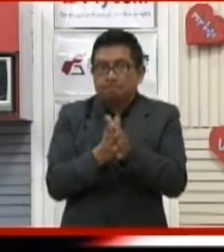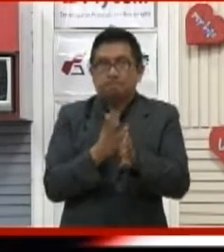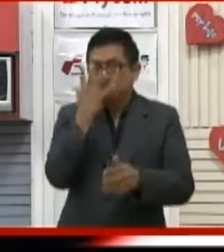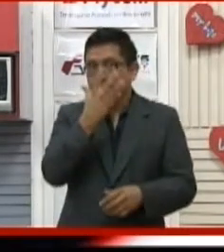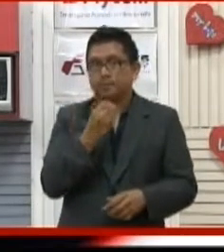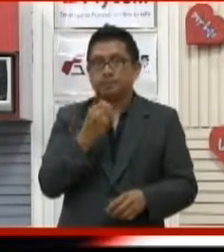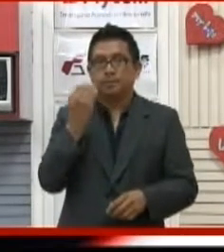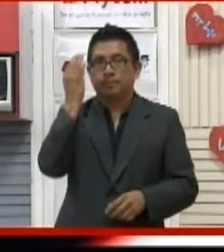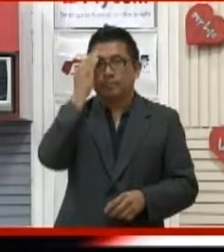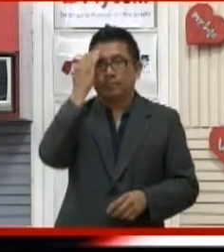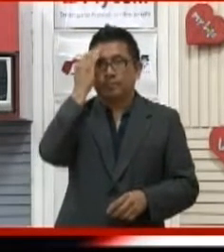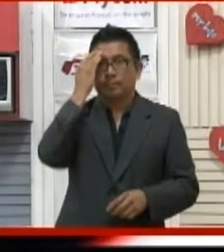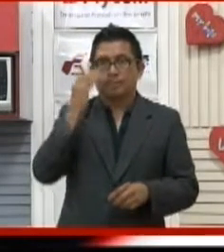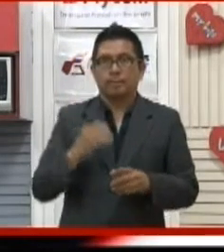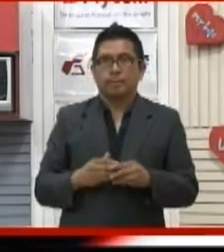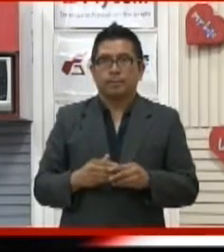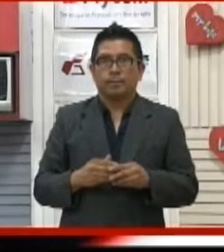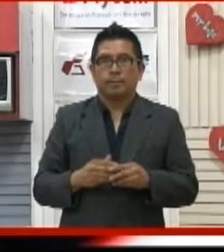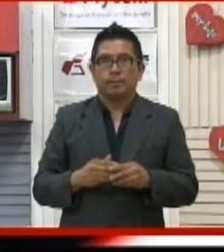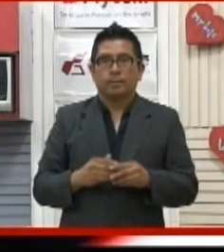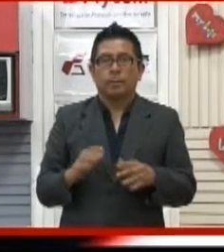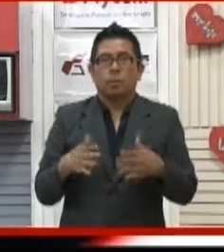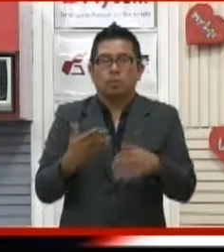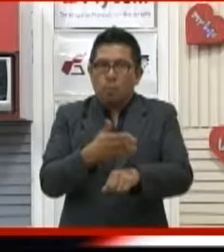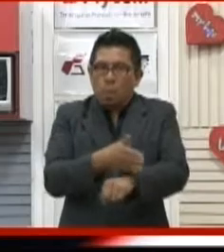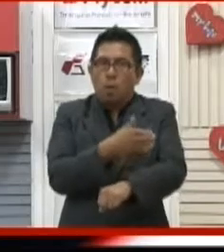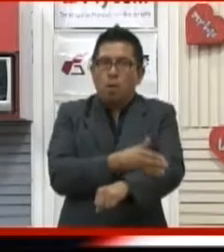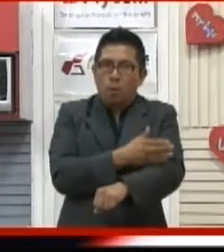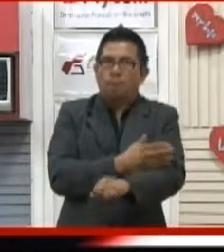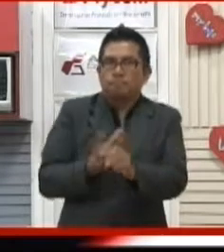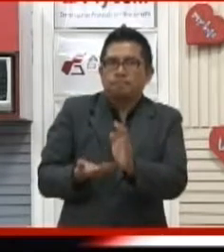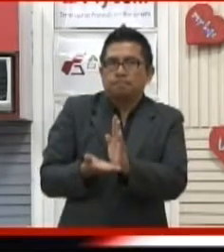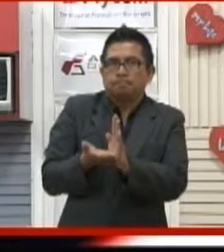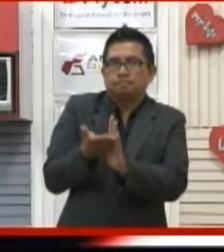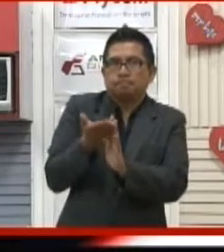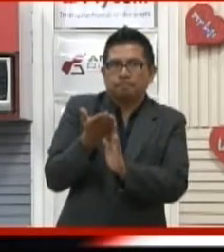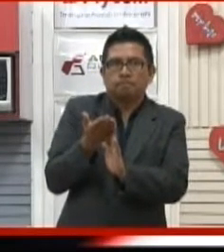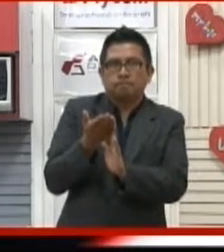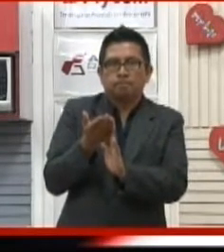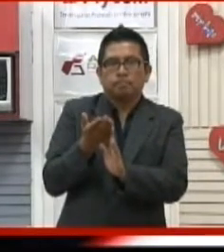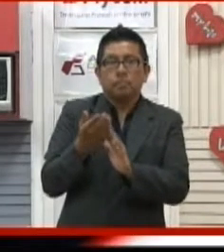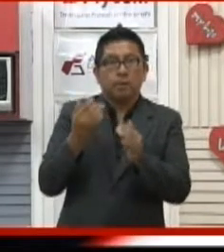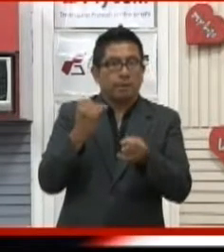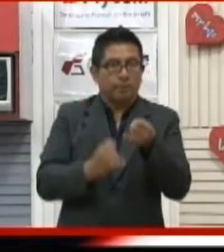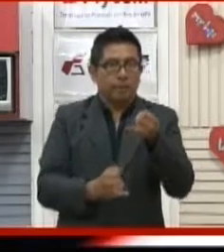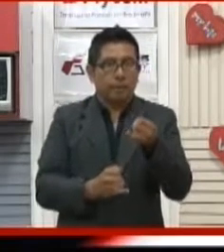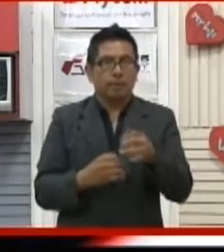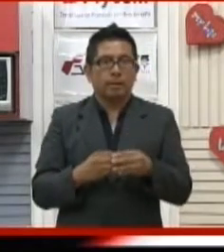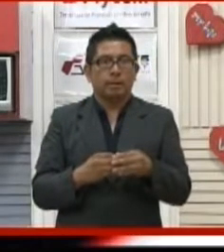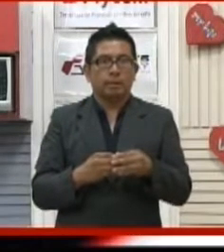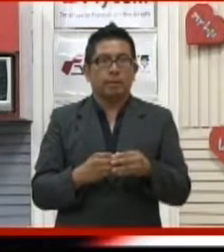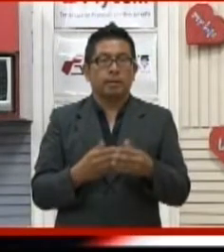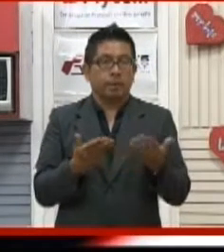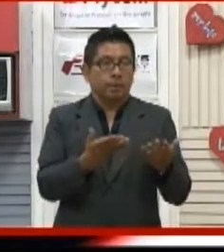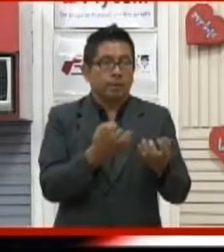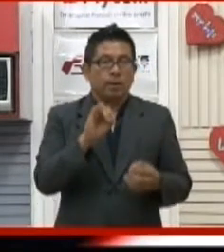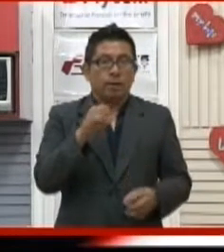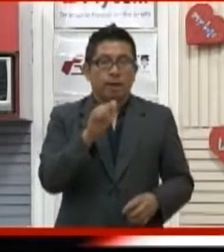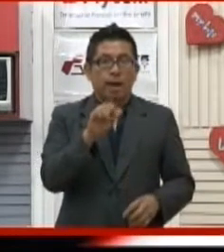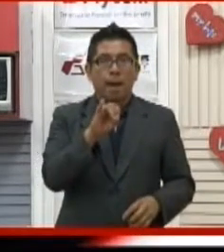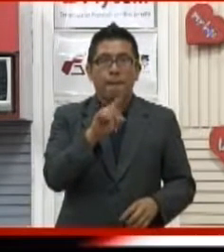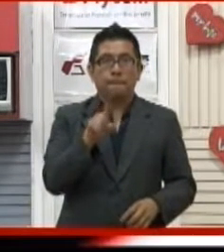conocer de verdad cómo pues poco a poco se ha ido desarrollando esto. Y ya para ir finalizando, pues quisiera que Yasmín